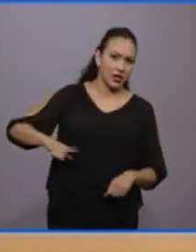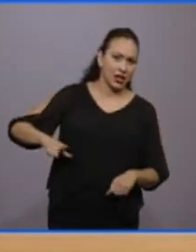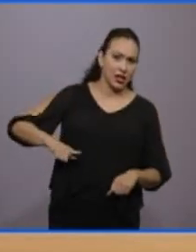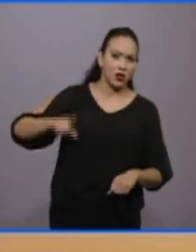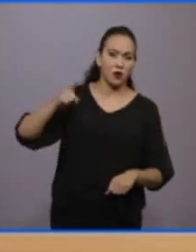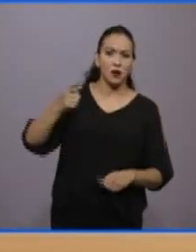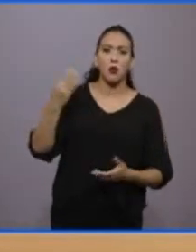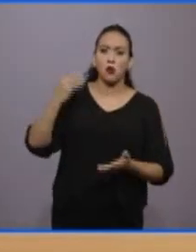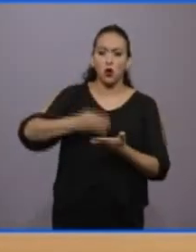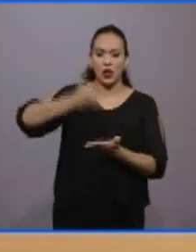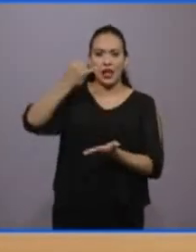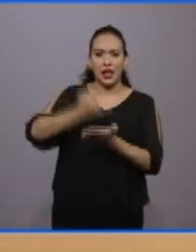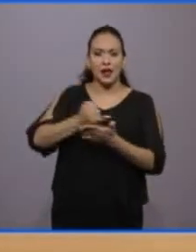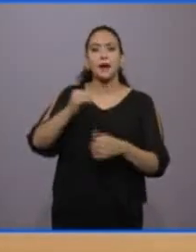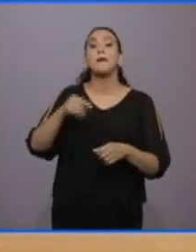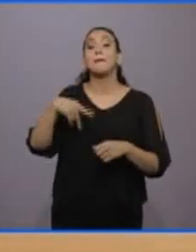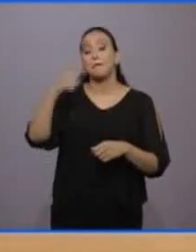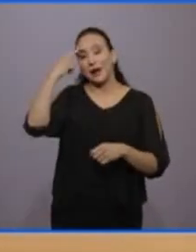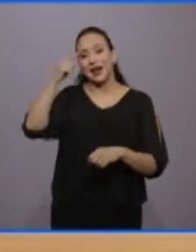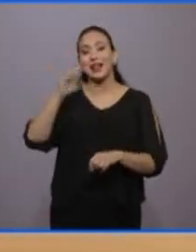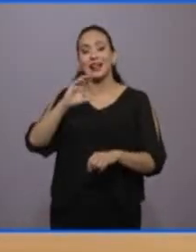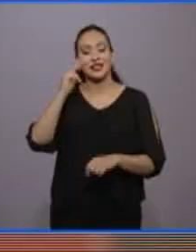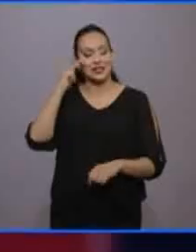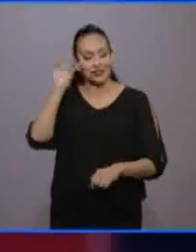mayores aranceles, pero a China.